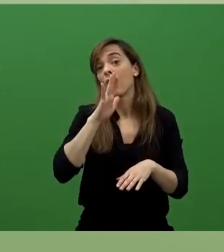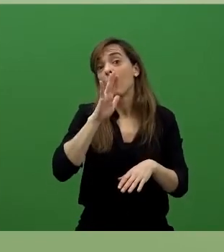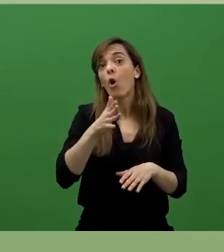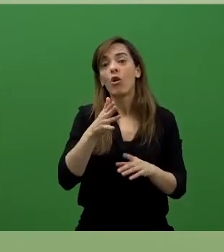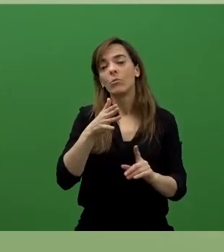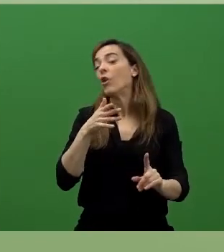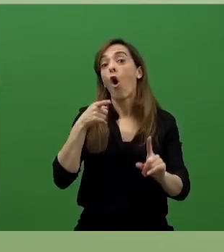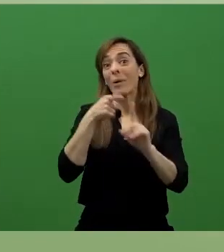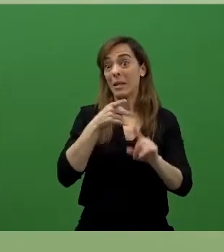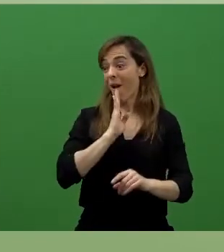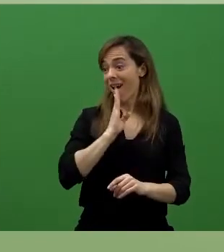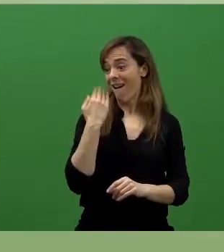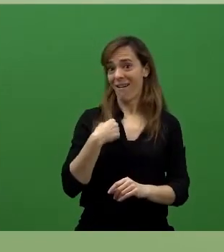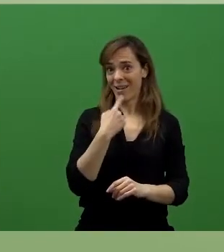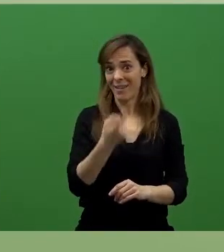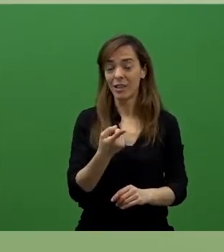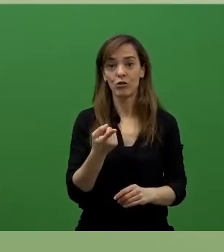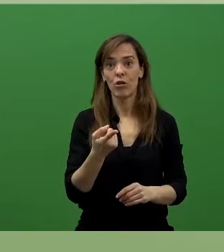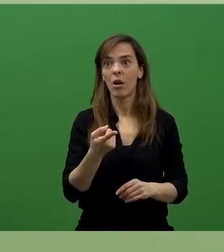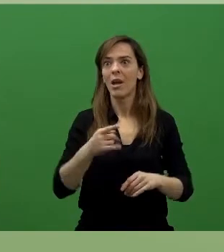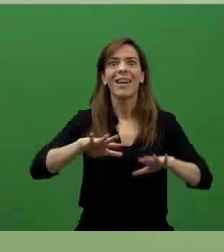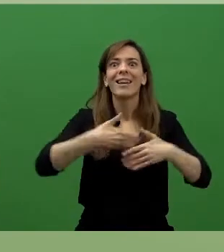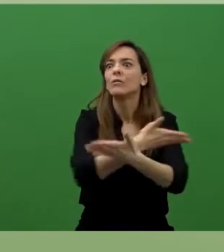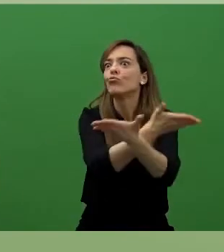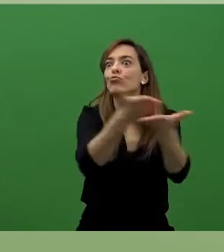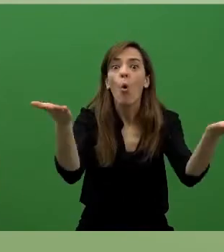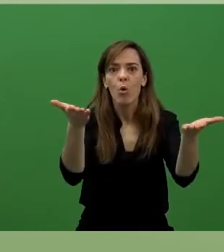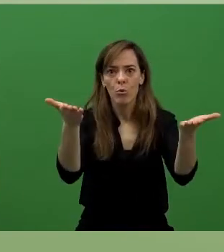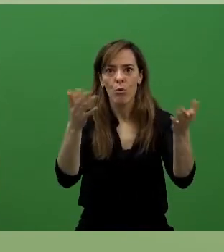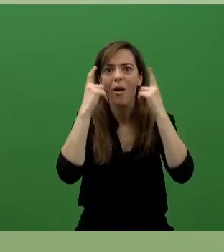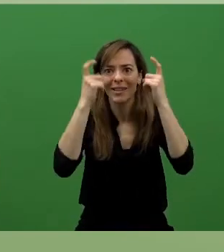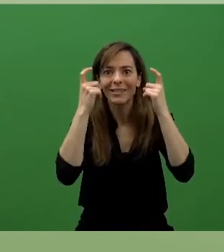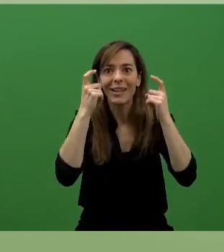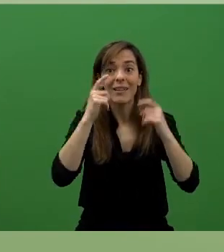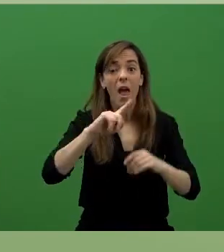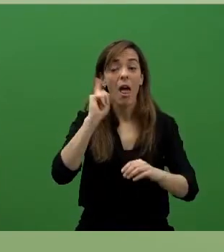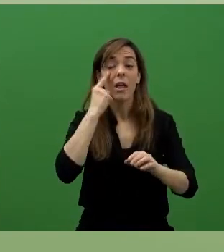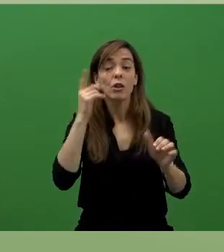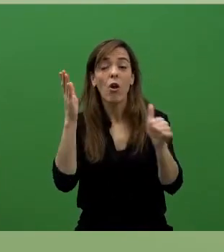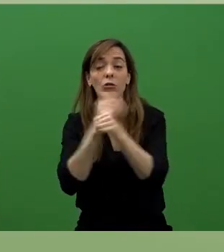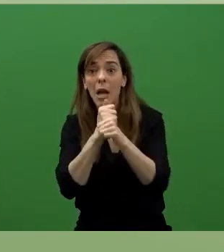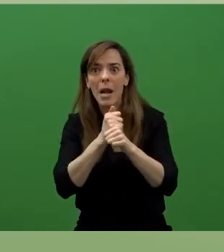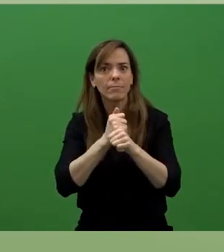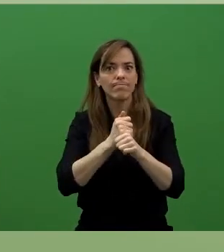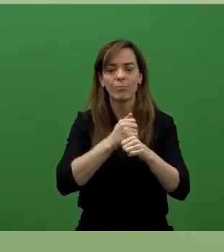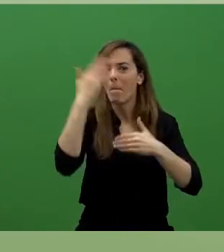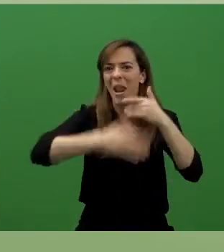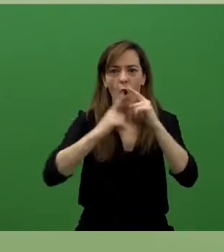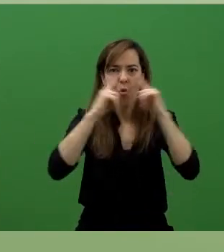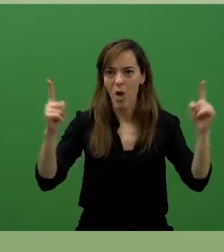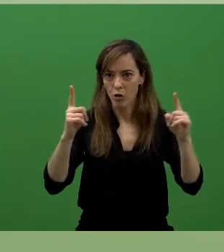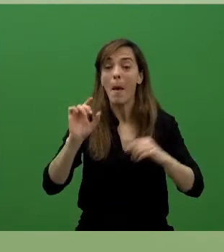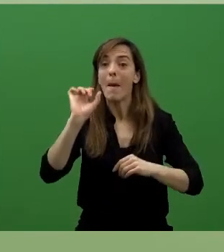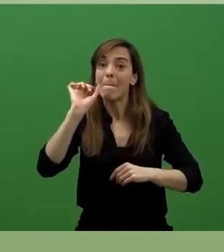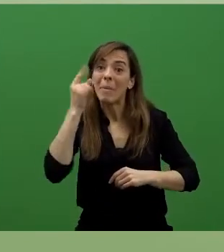nuestro objetivo es lo que decíamos antes, que todo el mundo tenga un diagnóstico antes de un año, ¿no? Tenemos primero unos 6 meses para que intente